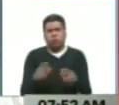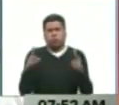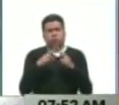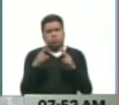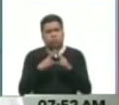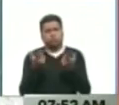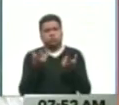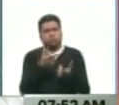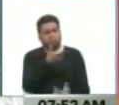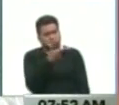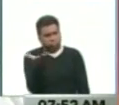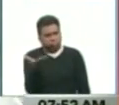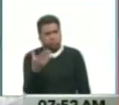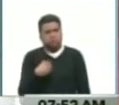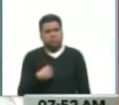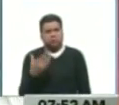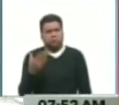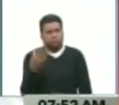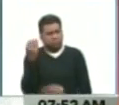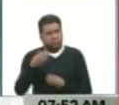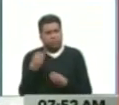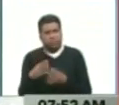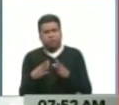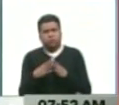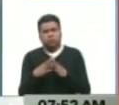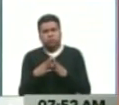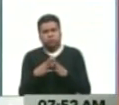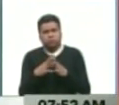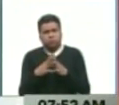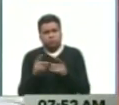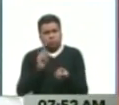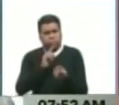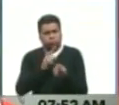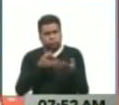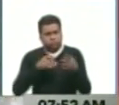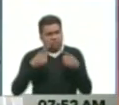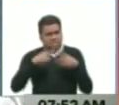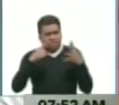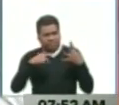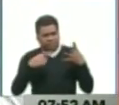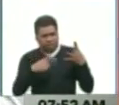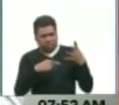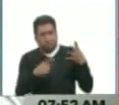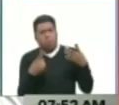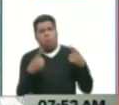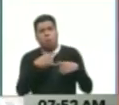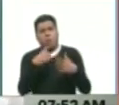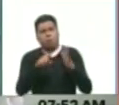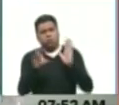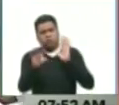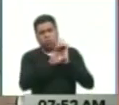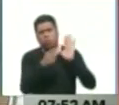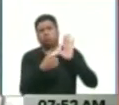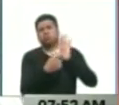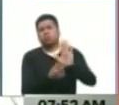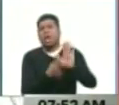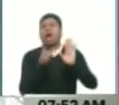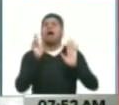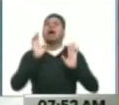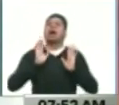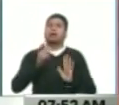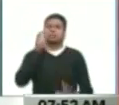sí dignificar la diversidad, que es una característica también de la Constitución, y a partir de la diversidad empezar